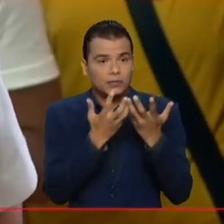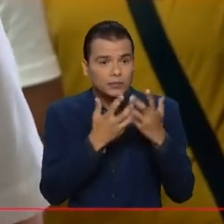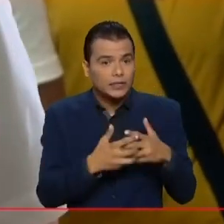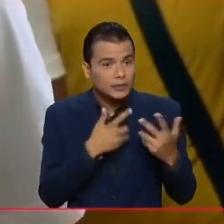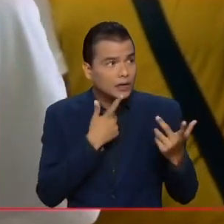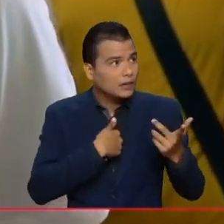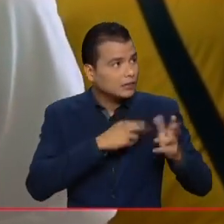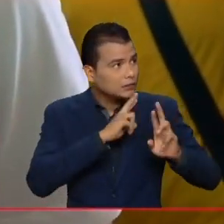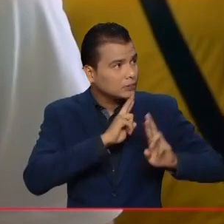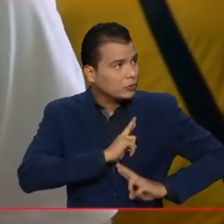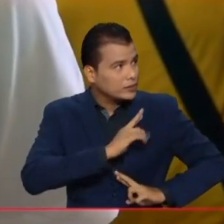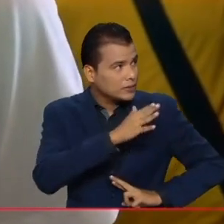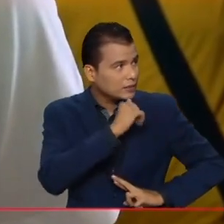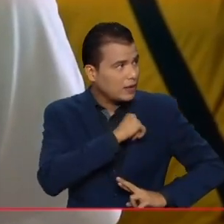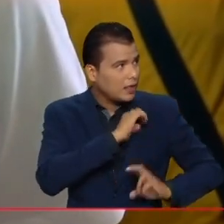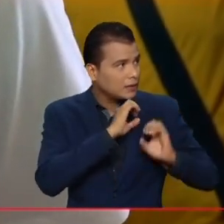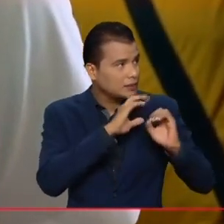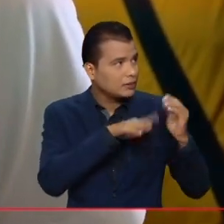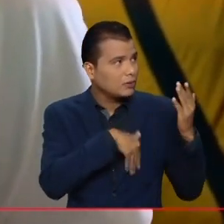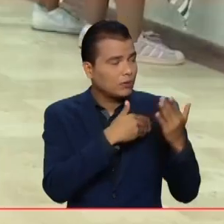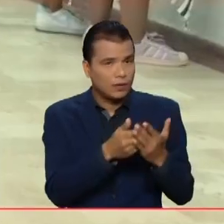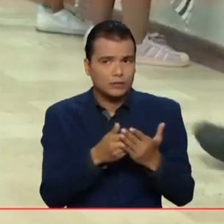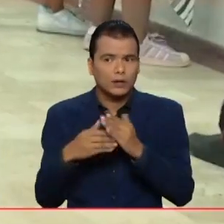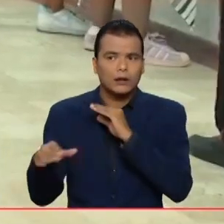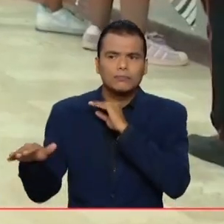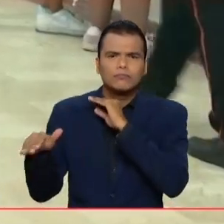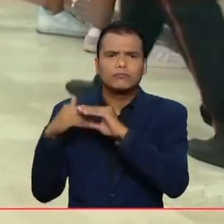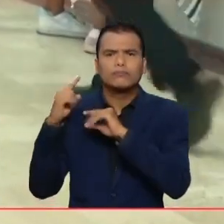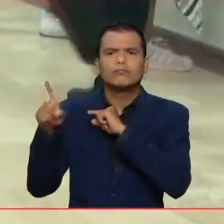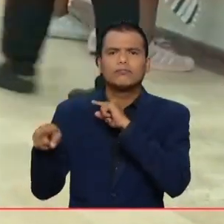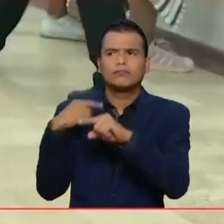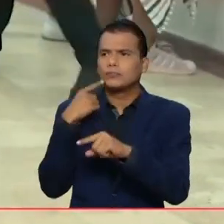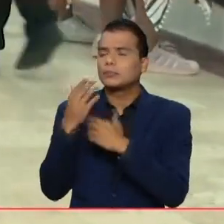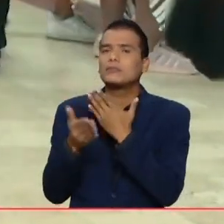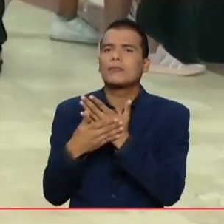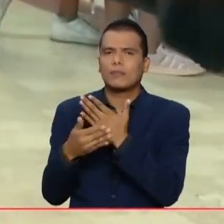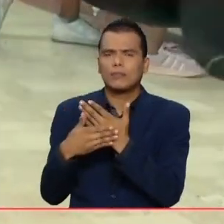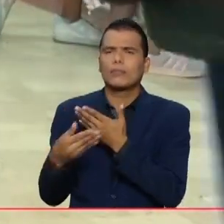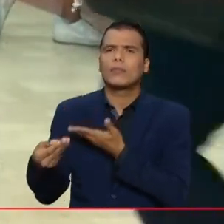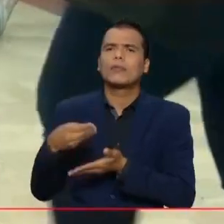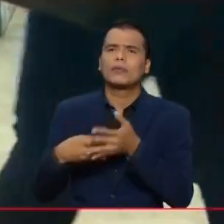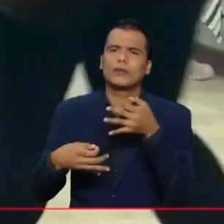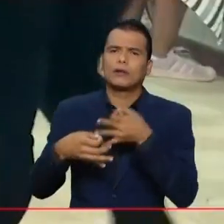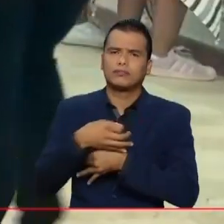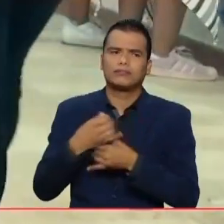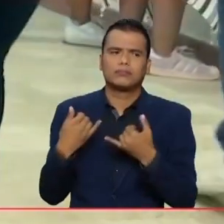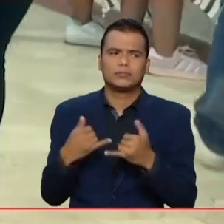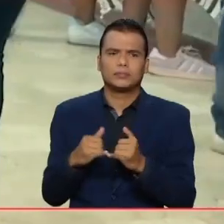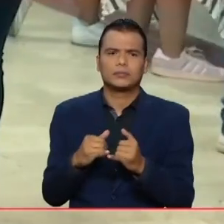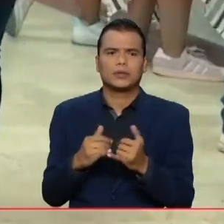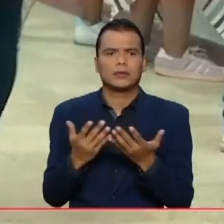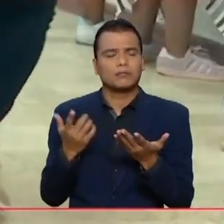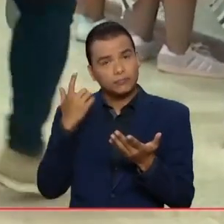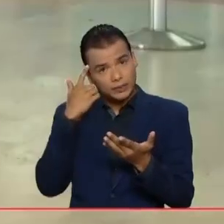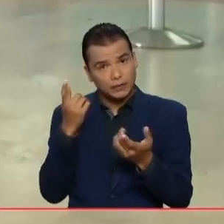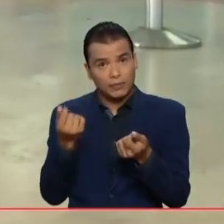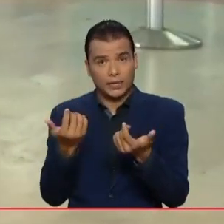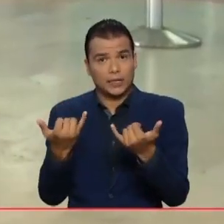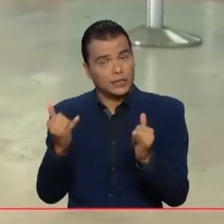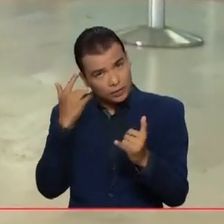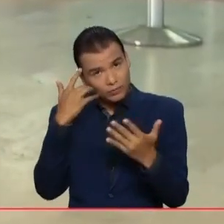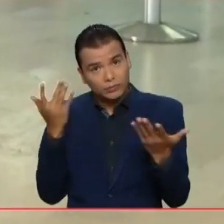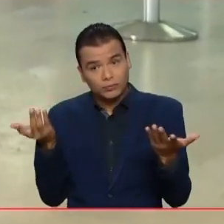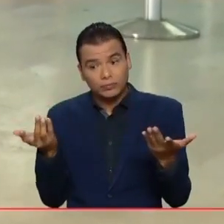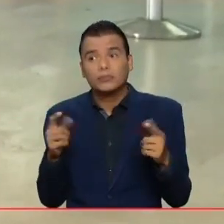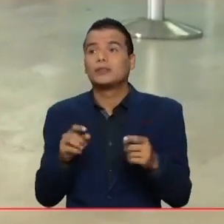manifestado. Pues sí recibimos un correo que decían que nos devolvían el dinero, pero nosotros realmente más que el dinero necesitamos es que nos